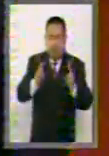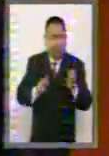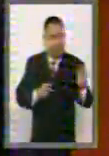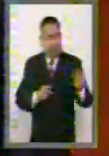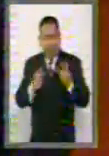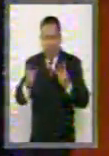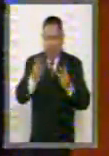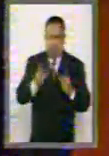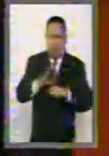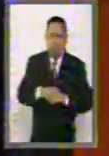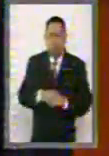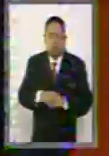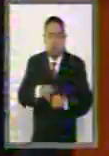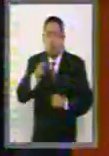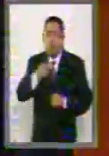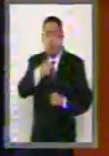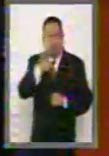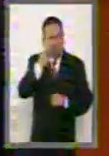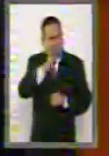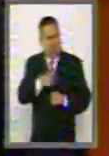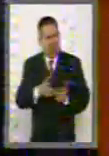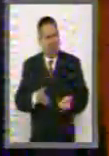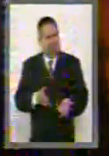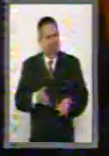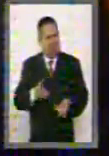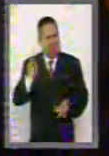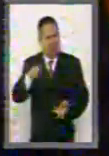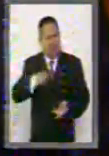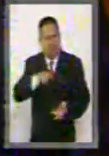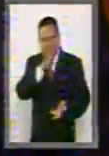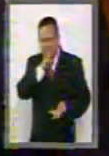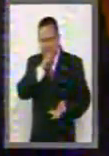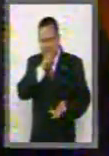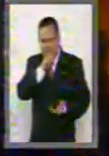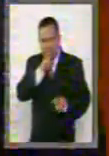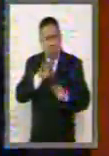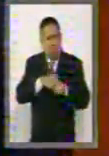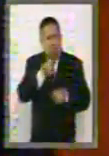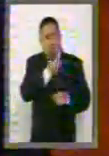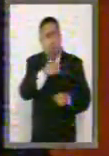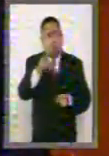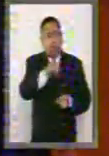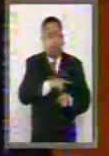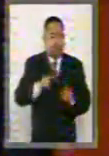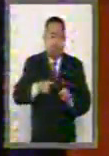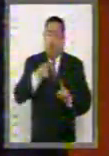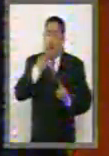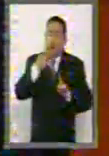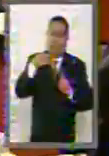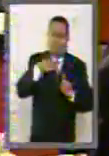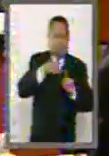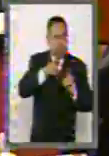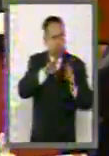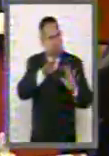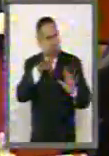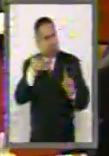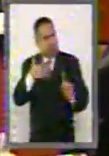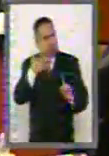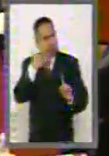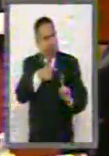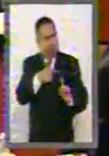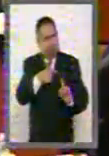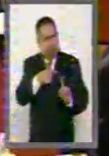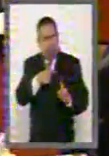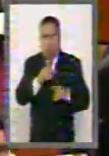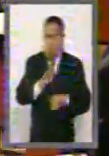ternas. Estoy escuchando un debate que me preocupa porque hay tantas de ustedes que son referentes en el tema, que